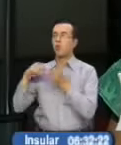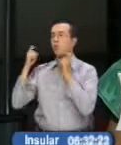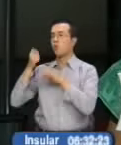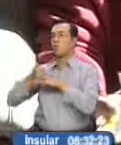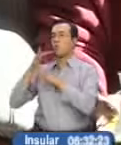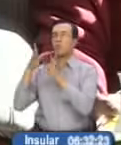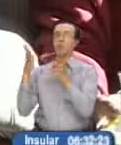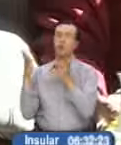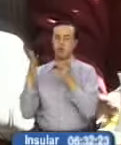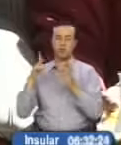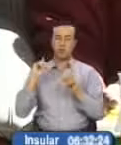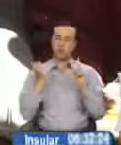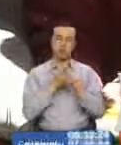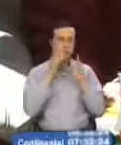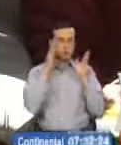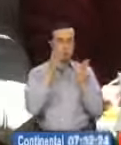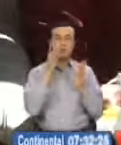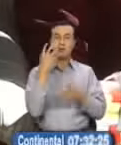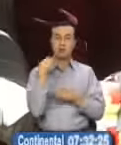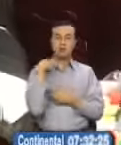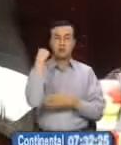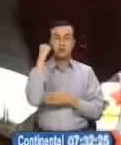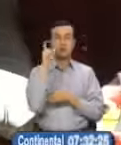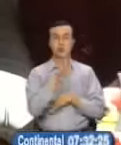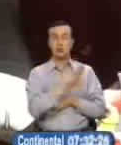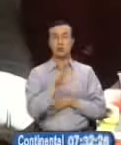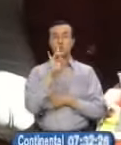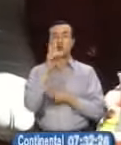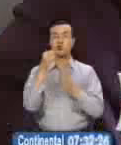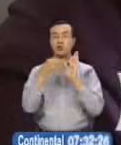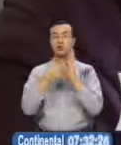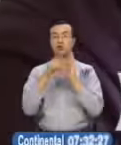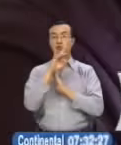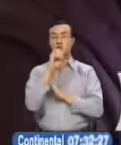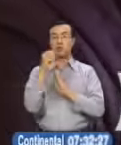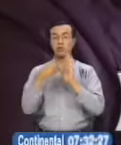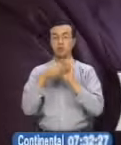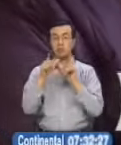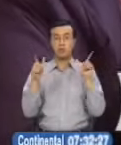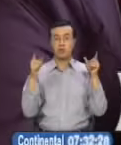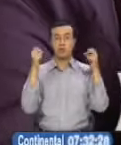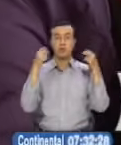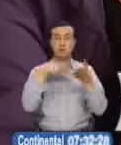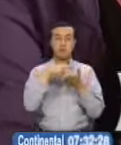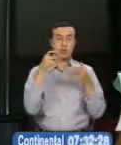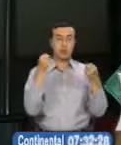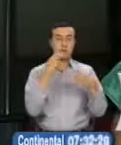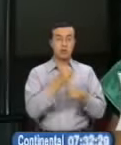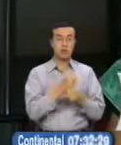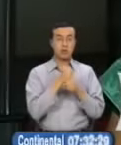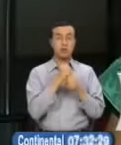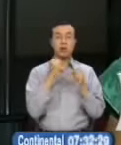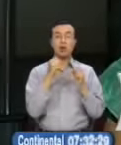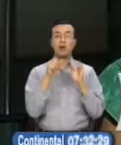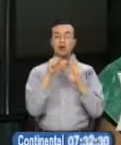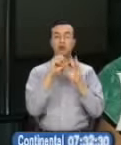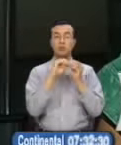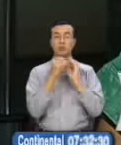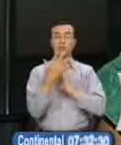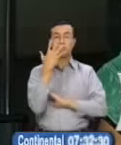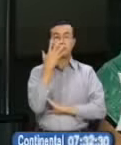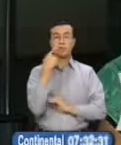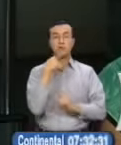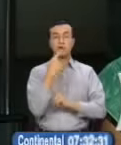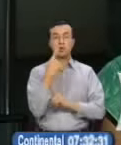las autoridades. Además, se busca garantizar los derechos de los más de 800.000 usuarios de este sistema privado de salud en el país. El artículo 15 completa